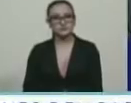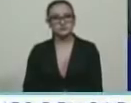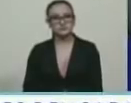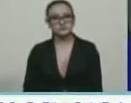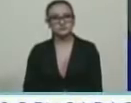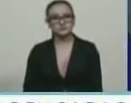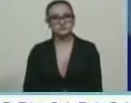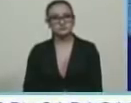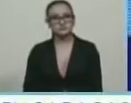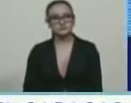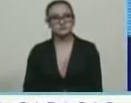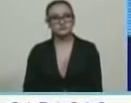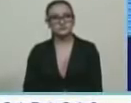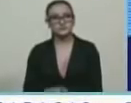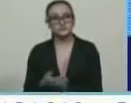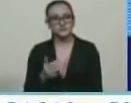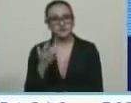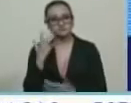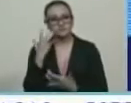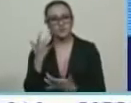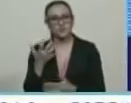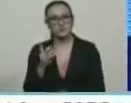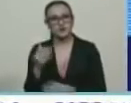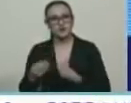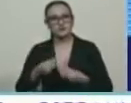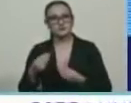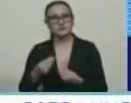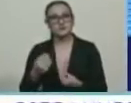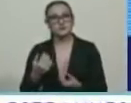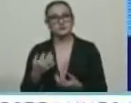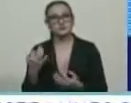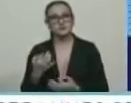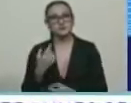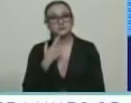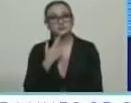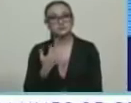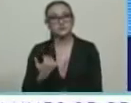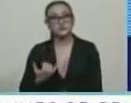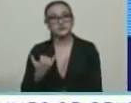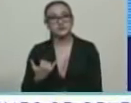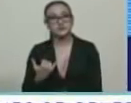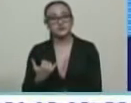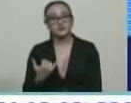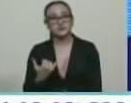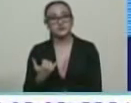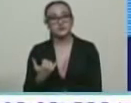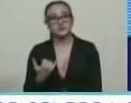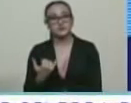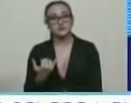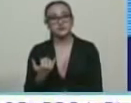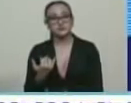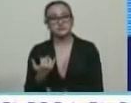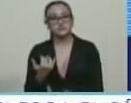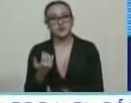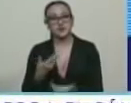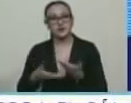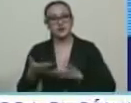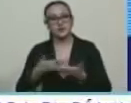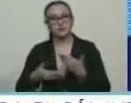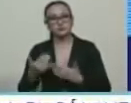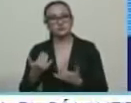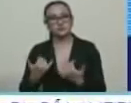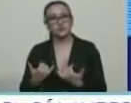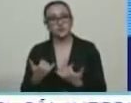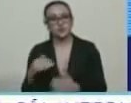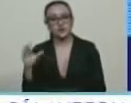Tenemos un mundo por hacer. Y yo le ratifico hoy, en este foro de negocios que estamos desarrollando hoy